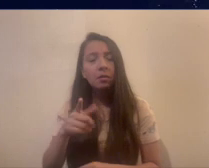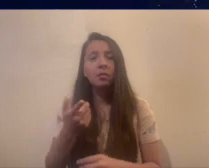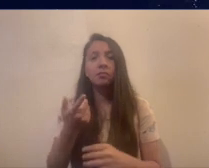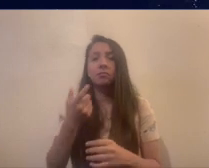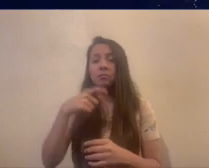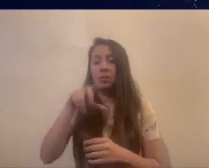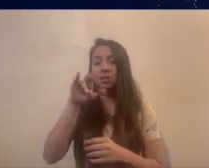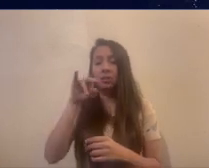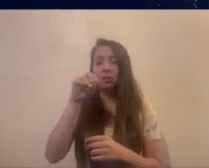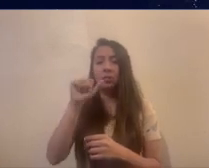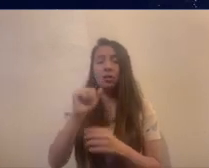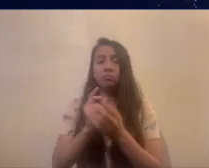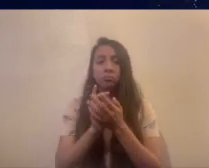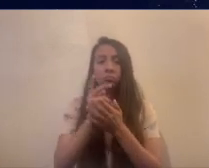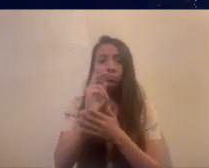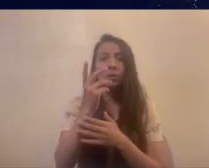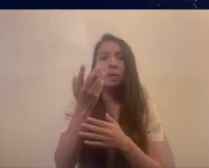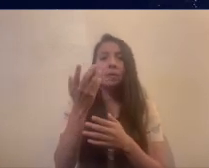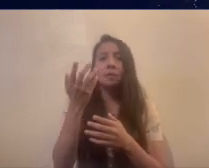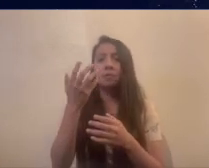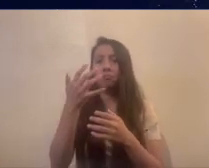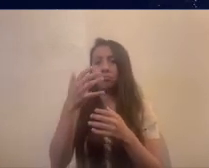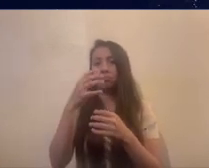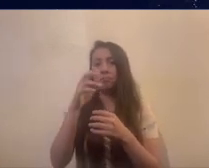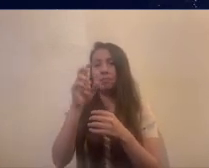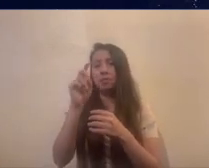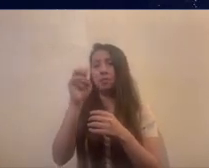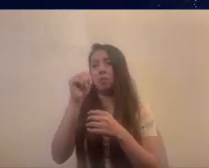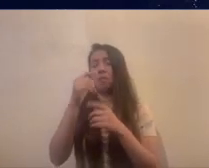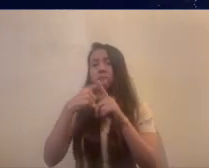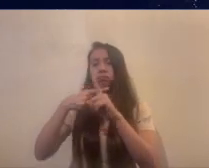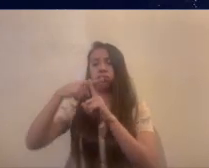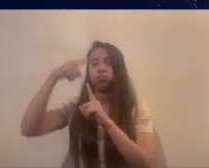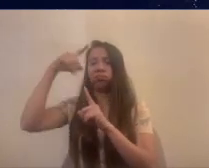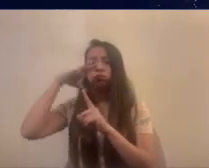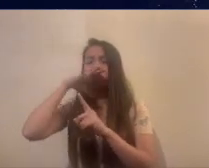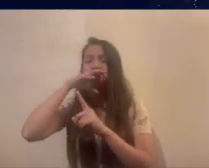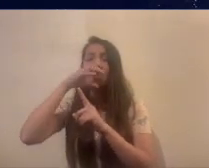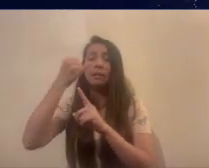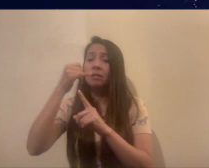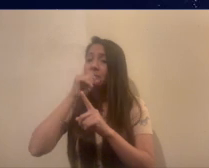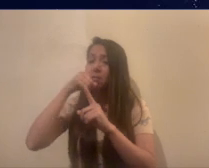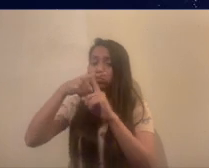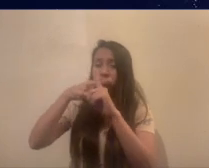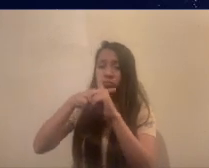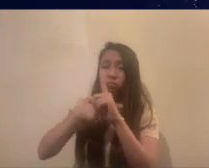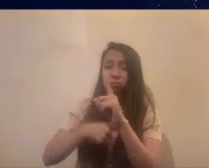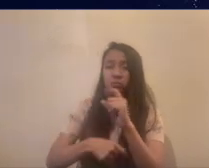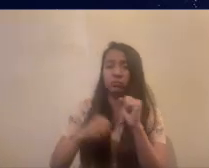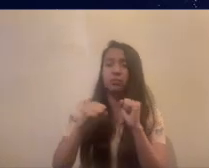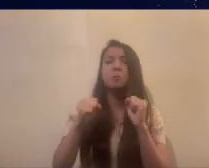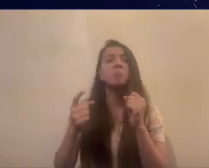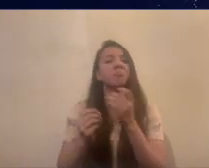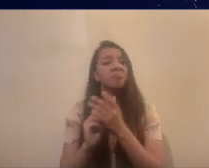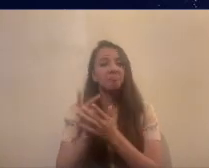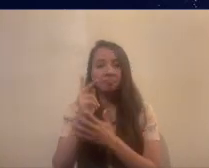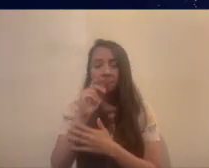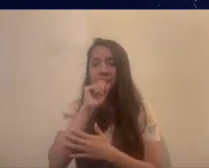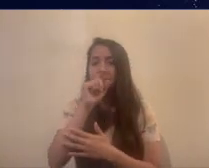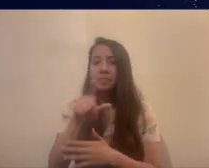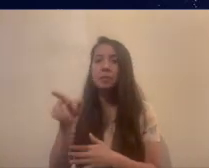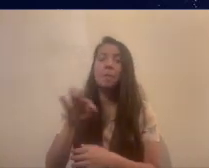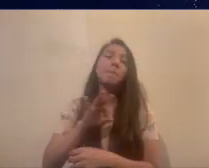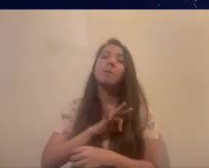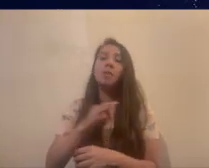grados centígrados y la quinoa crece a temperaturas bajo cero. Y lo hemos probado. Eficiencia en el uso del agua y la